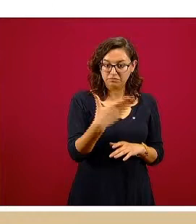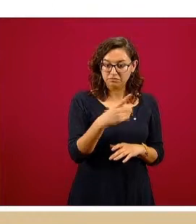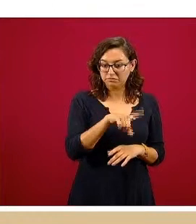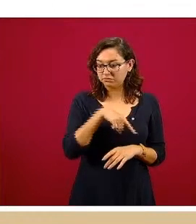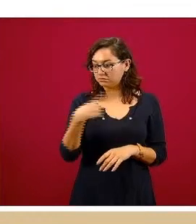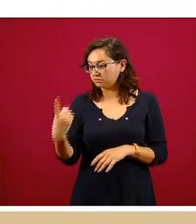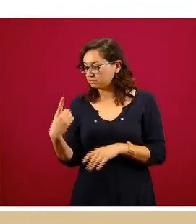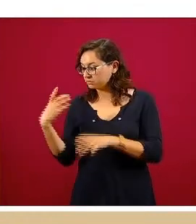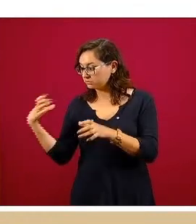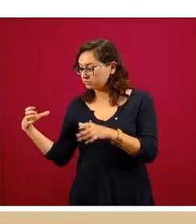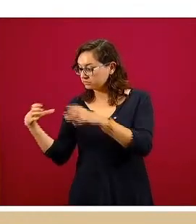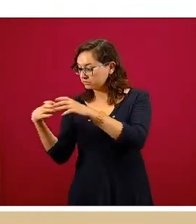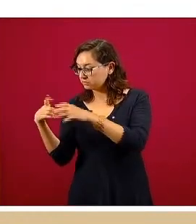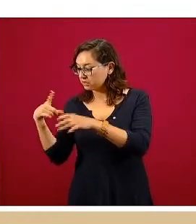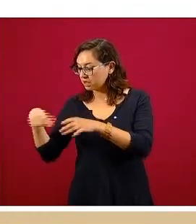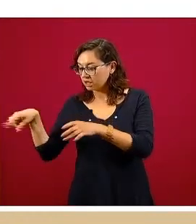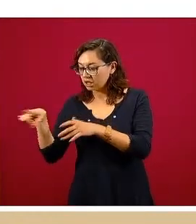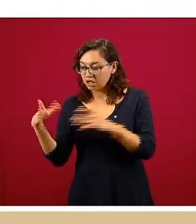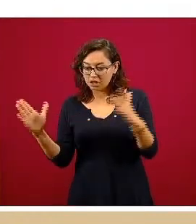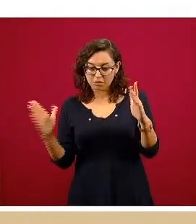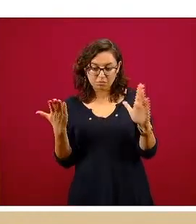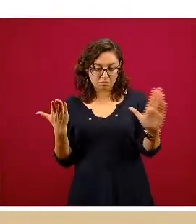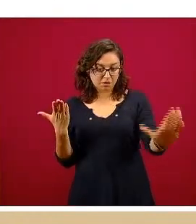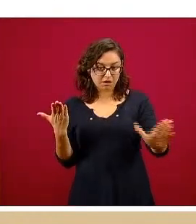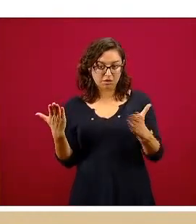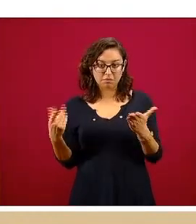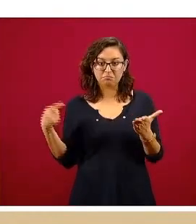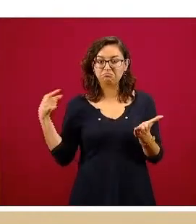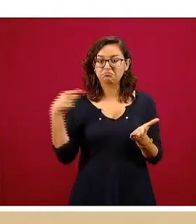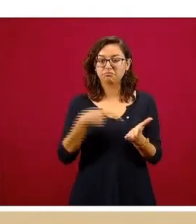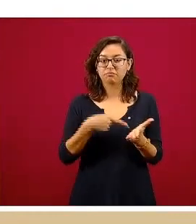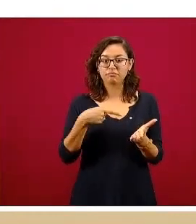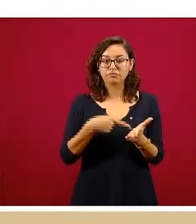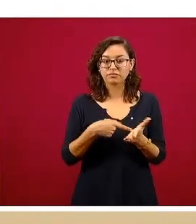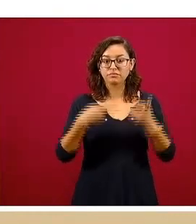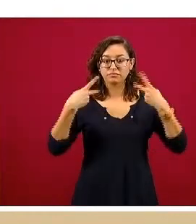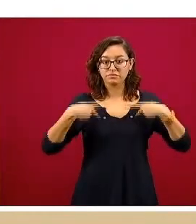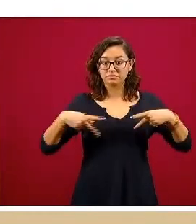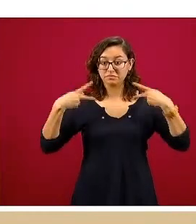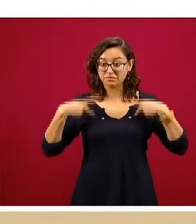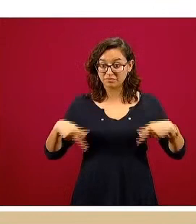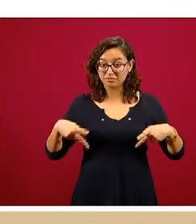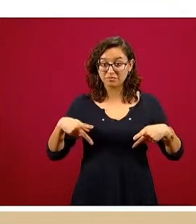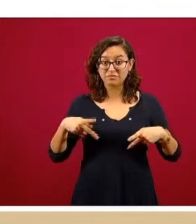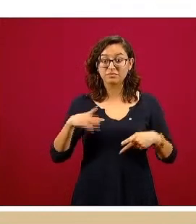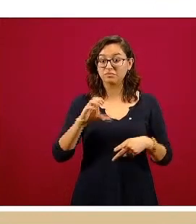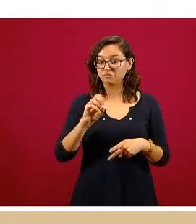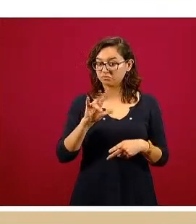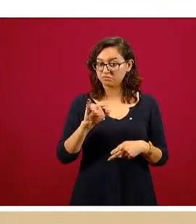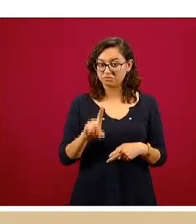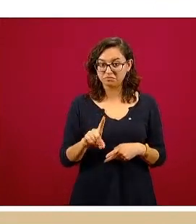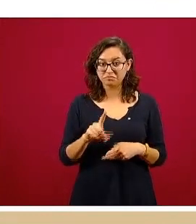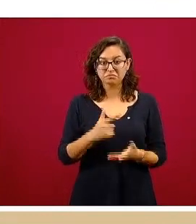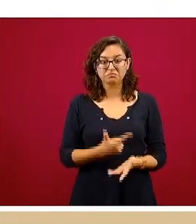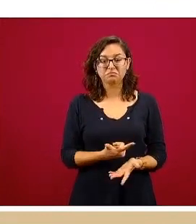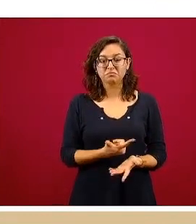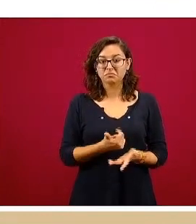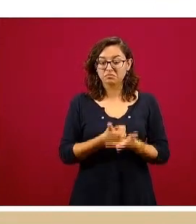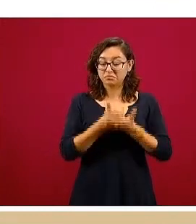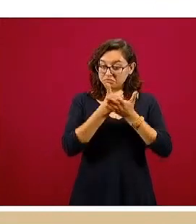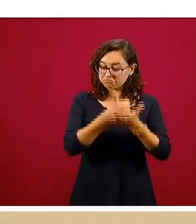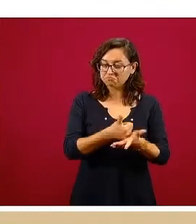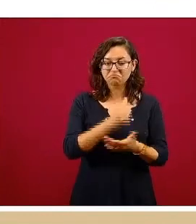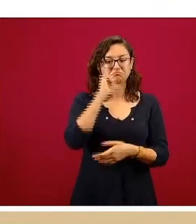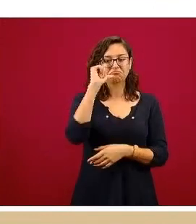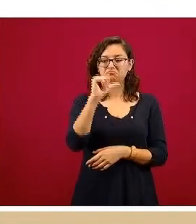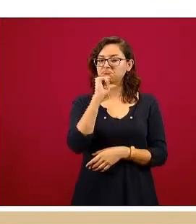tratamiento estándar, el tocilizumab no es útil para el tratamiento de personas con COVID-19. Pero no nada